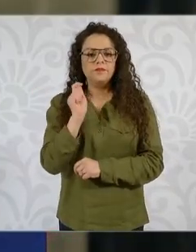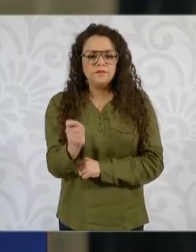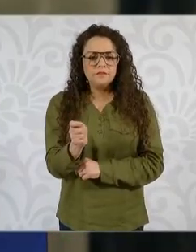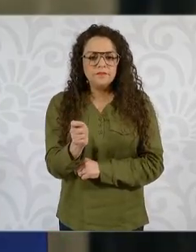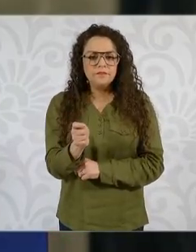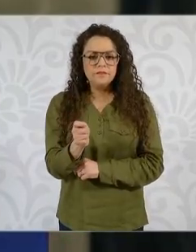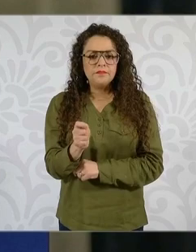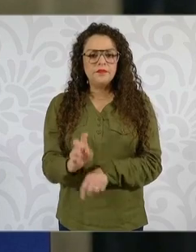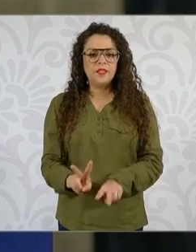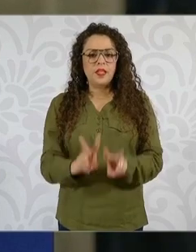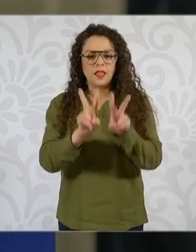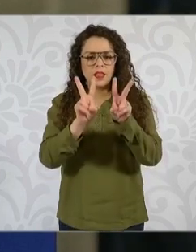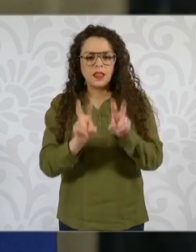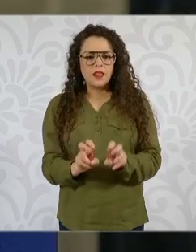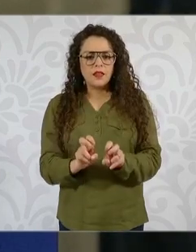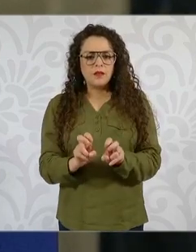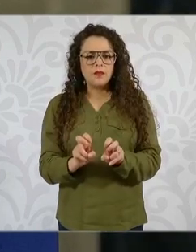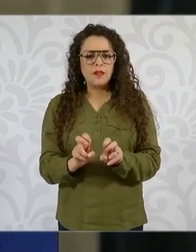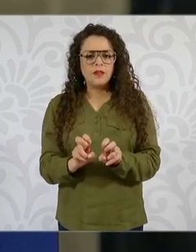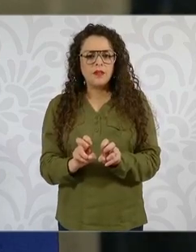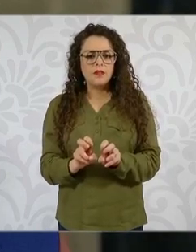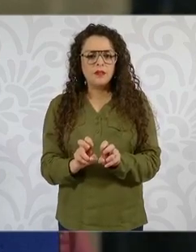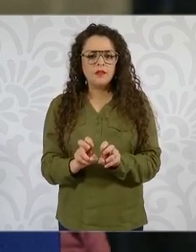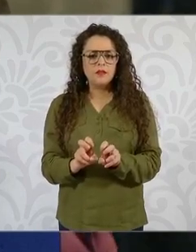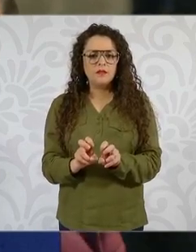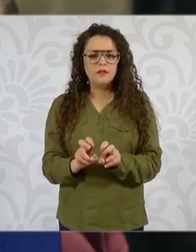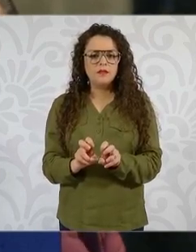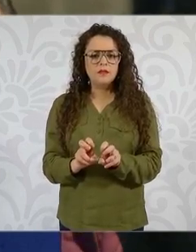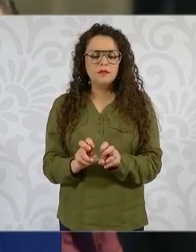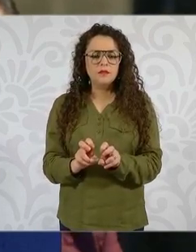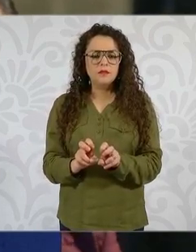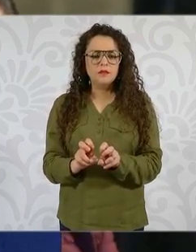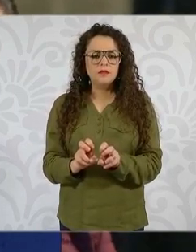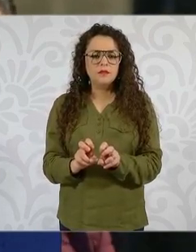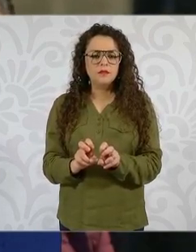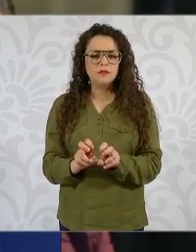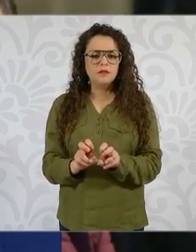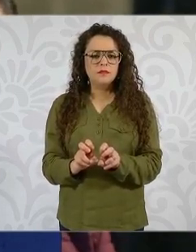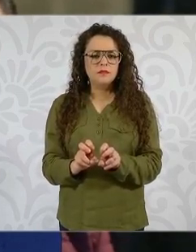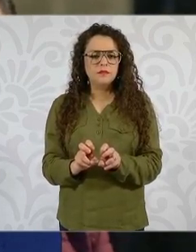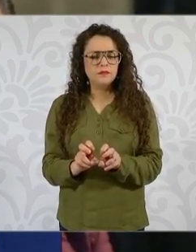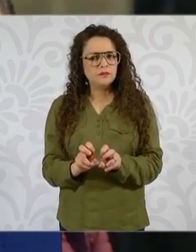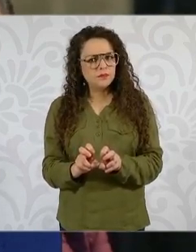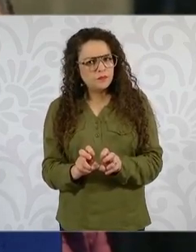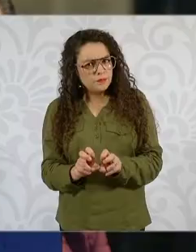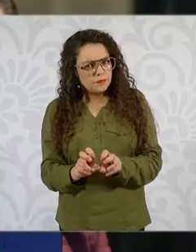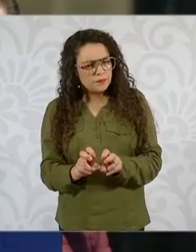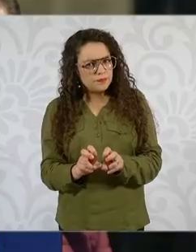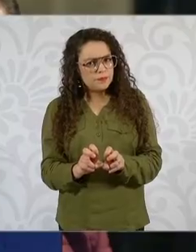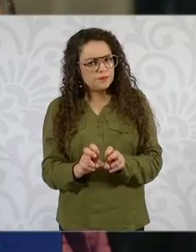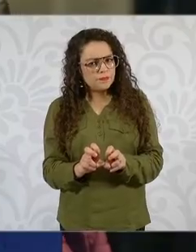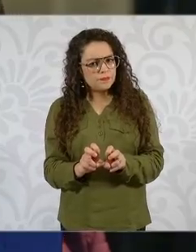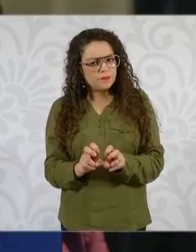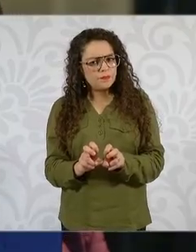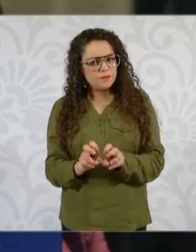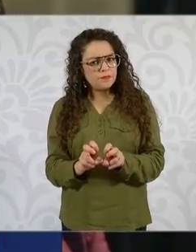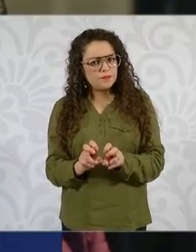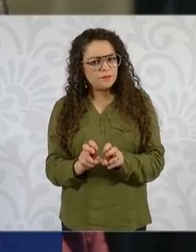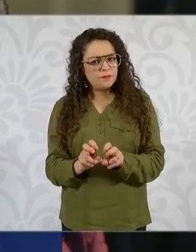judicial y bueno les dice que si hayan en algún momento o haya alguna